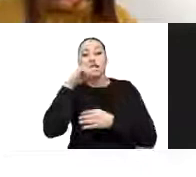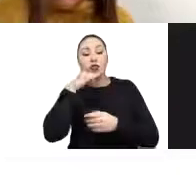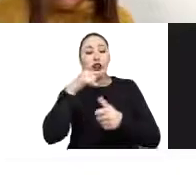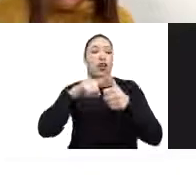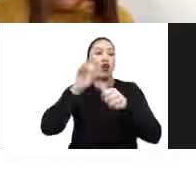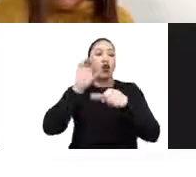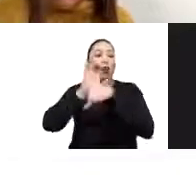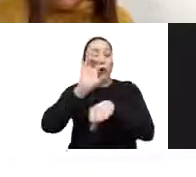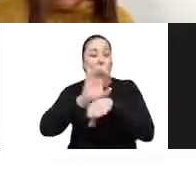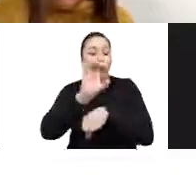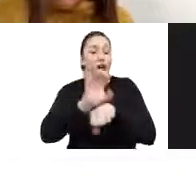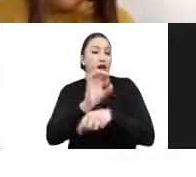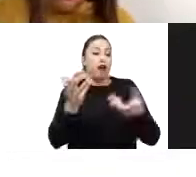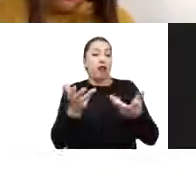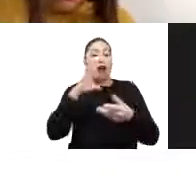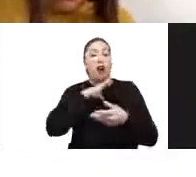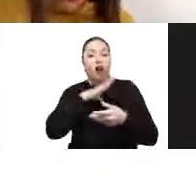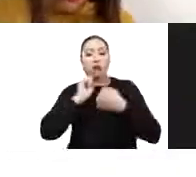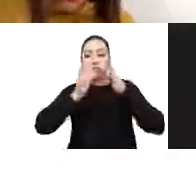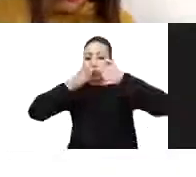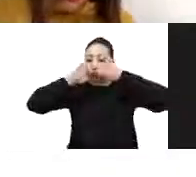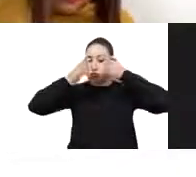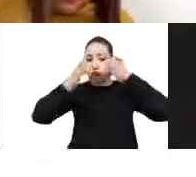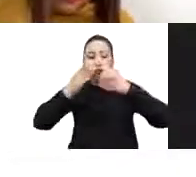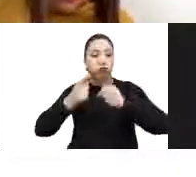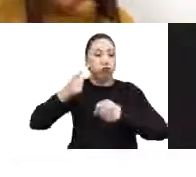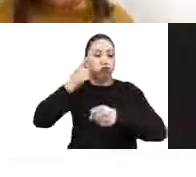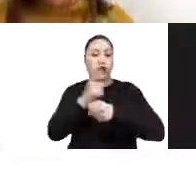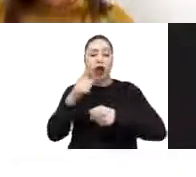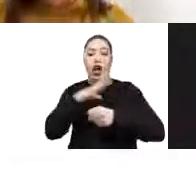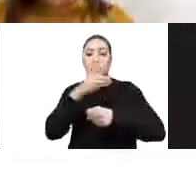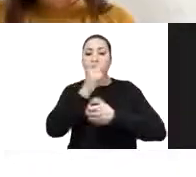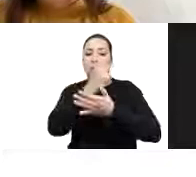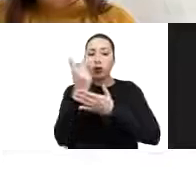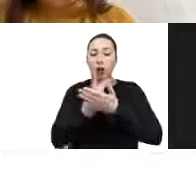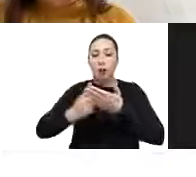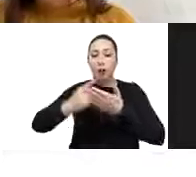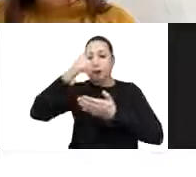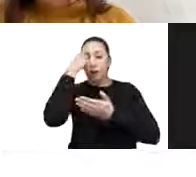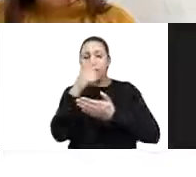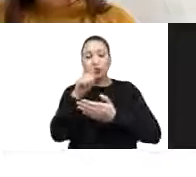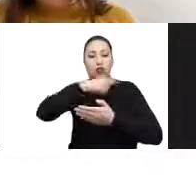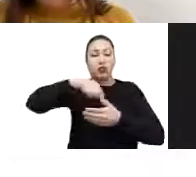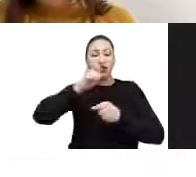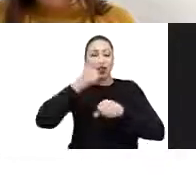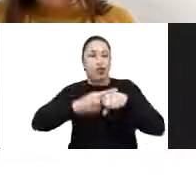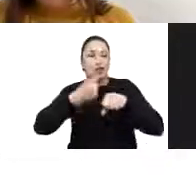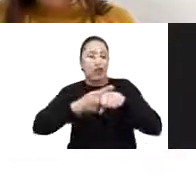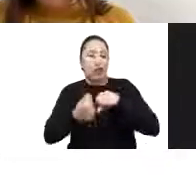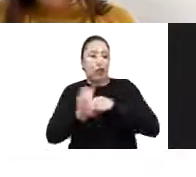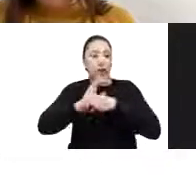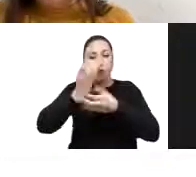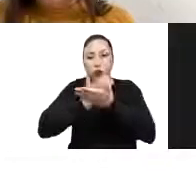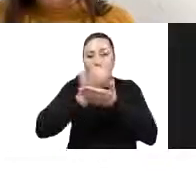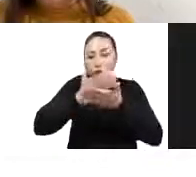Colombia, ponen en el centro, en estos paquetes de recuperación de COVID, ponen en el centro la